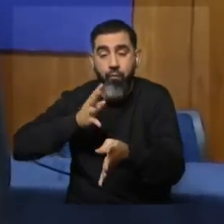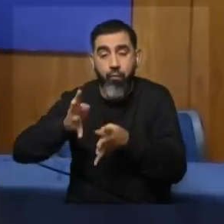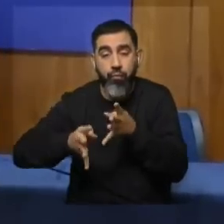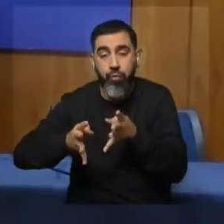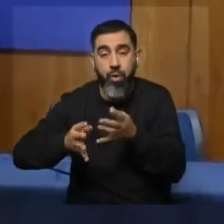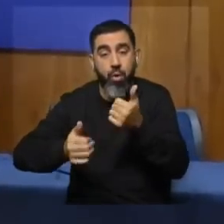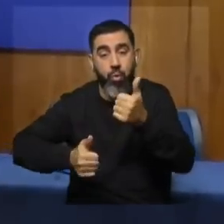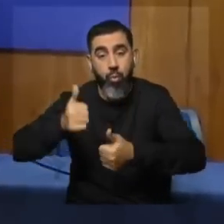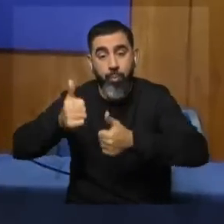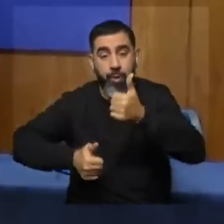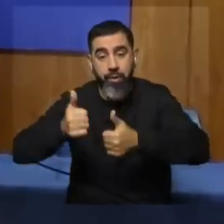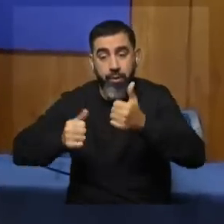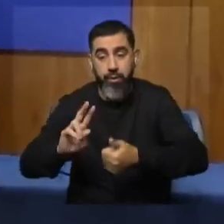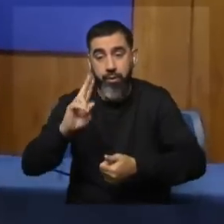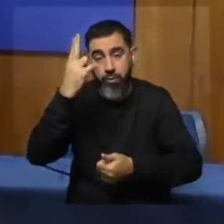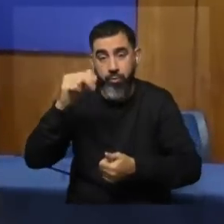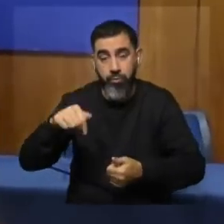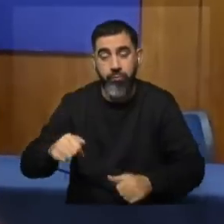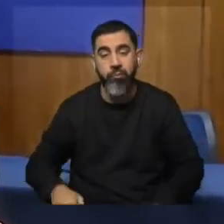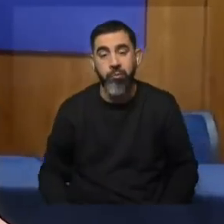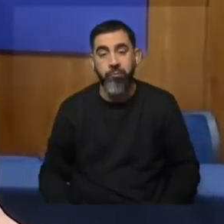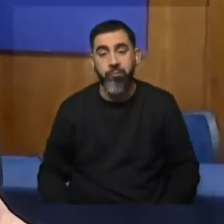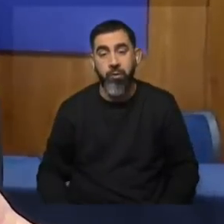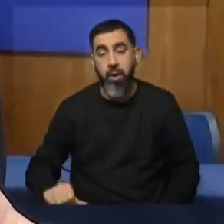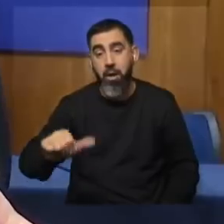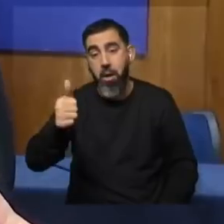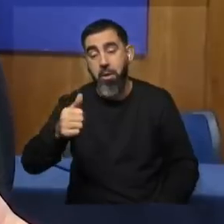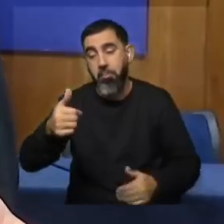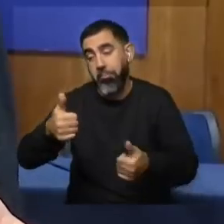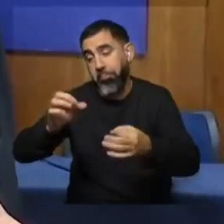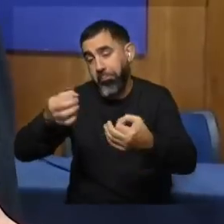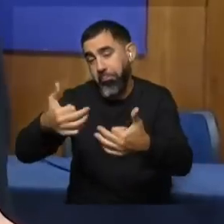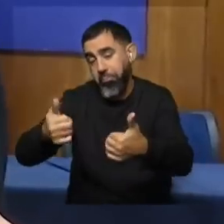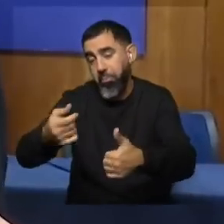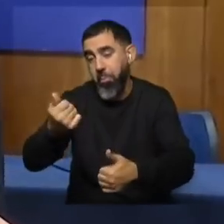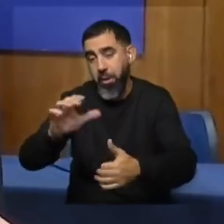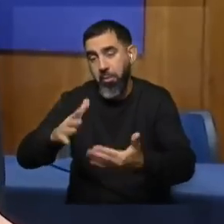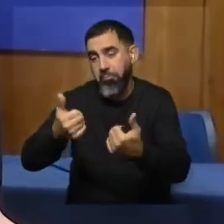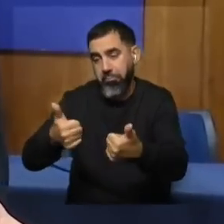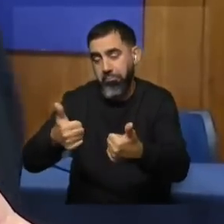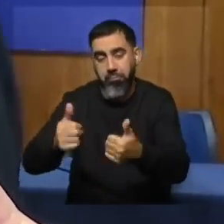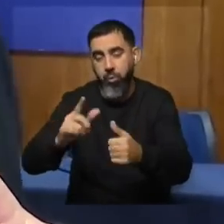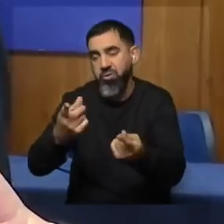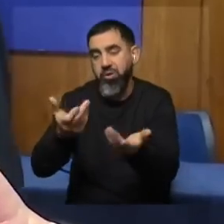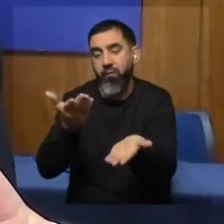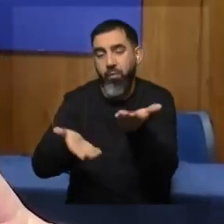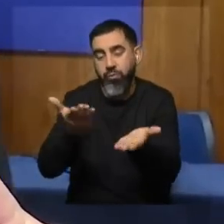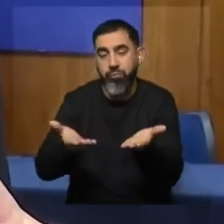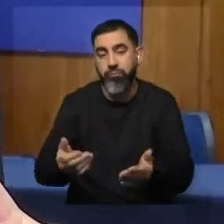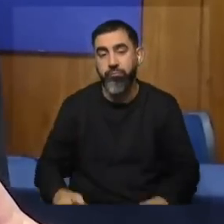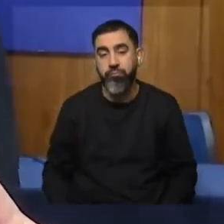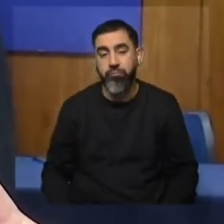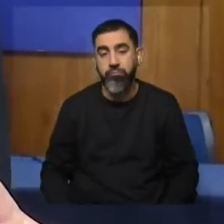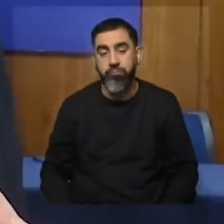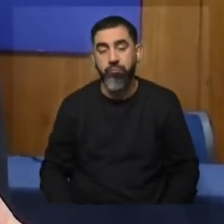mercados competitivos en Uruguay y lo que ganen está bien lo que ganen me parece que no tenemos que evaluarlo yo digo que